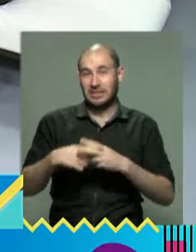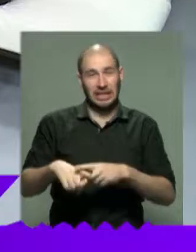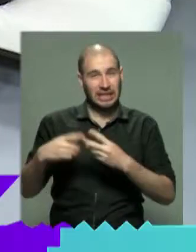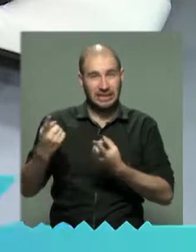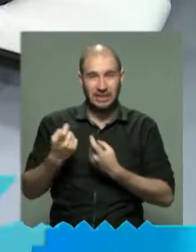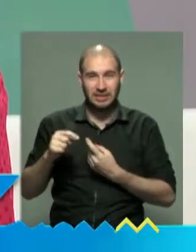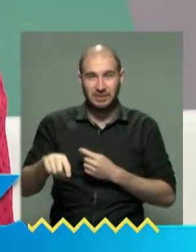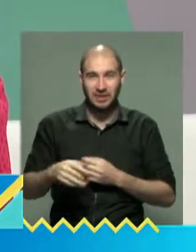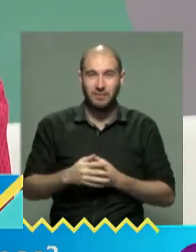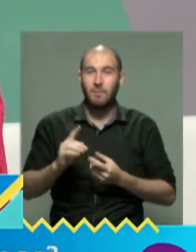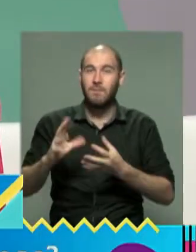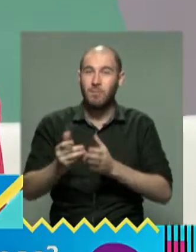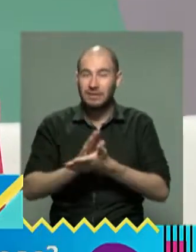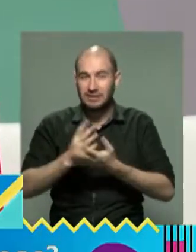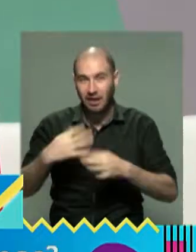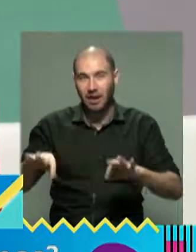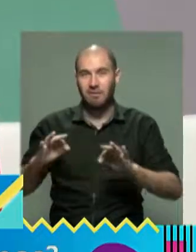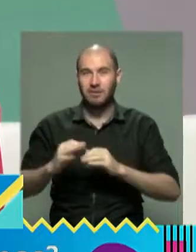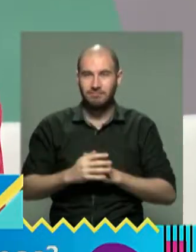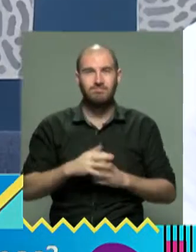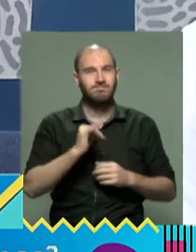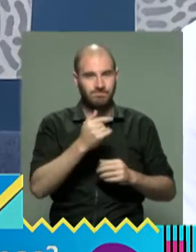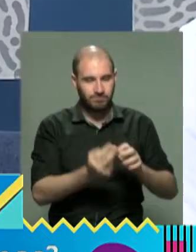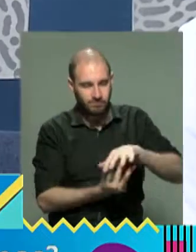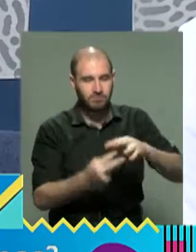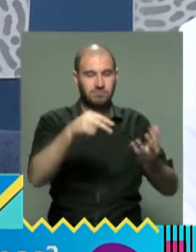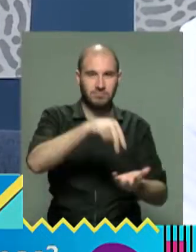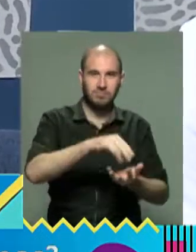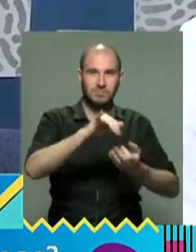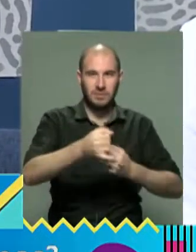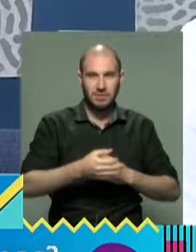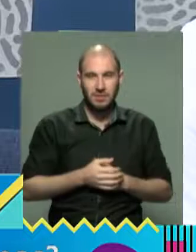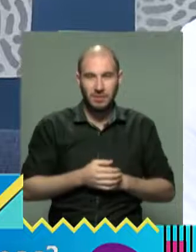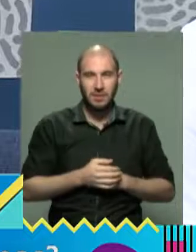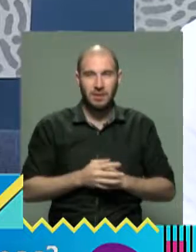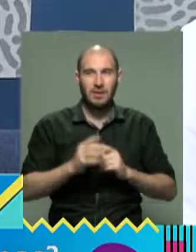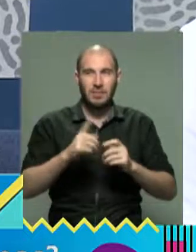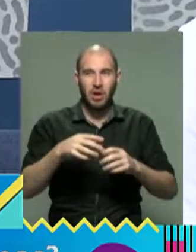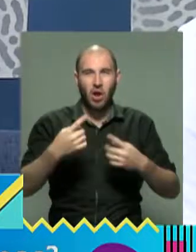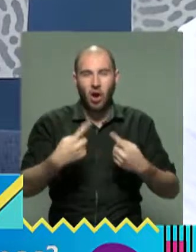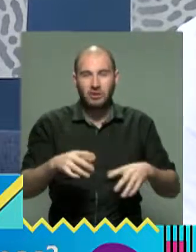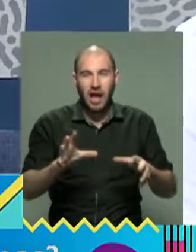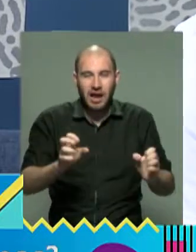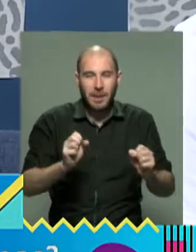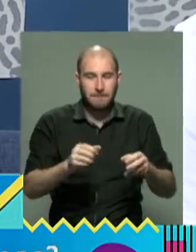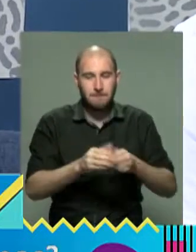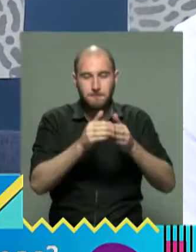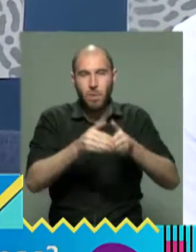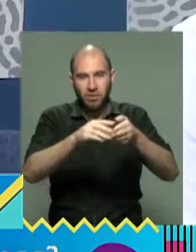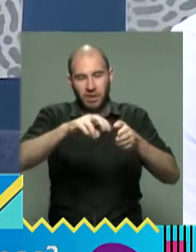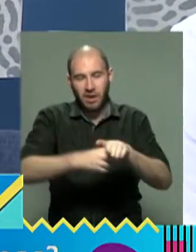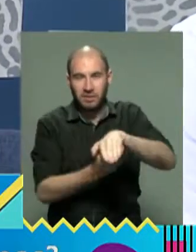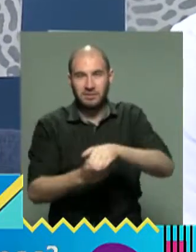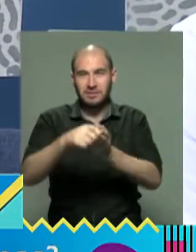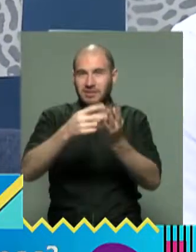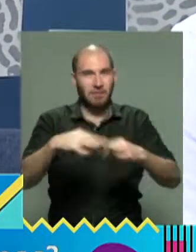imagino. Técnica, Sí, hay unas técnicas procedimientos, medidas. para salir. Hay que tratar de agarrarse al bote, que es el salvavidas más grande que